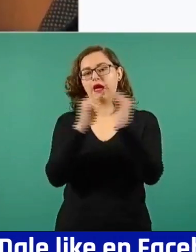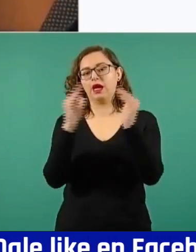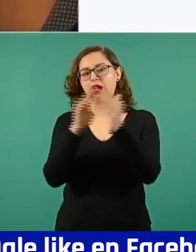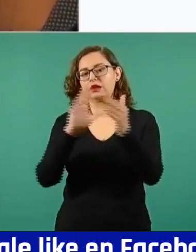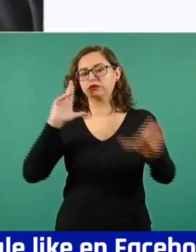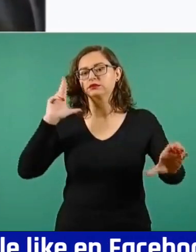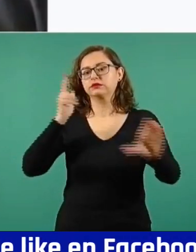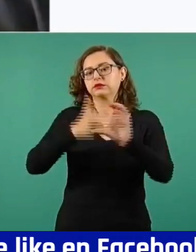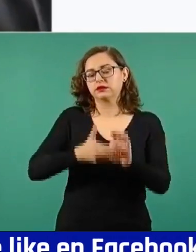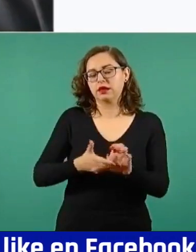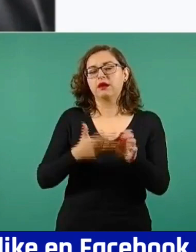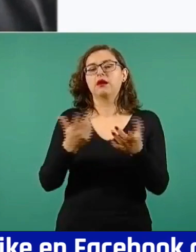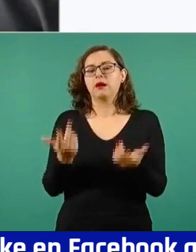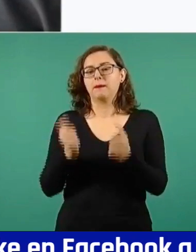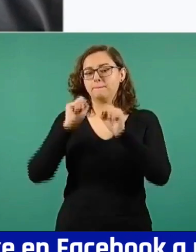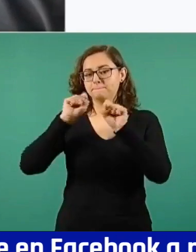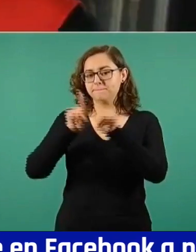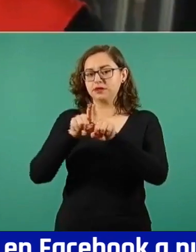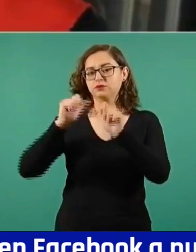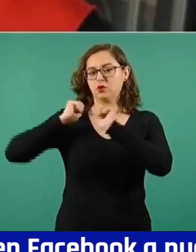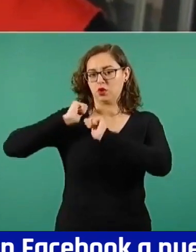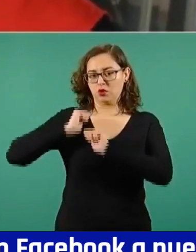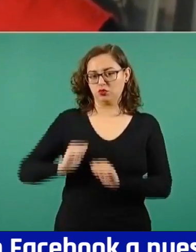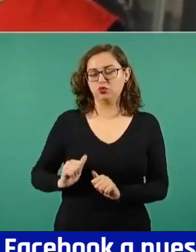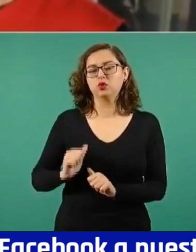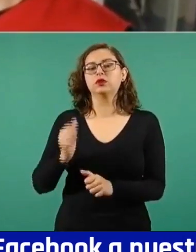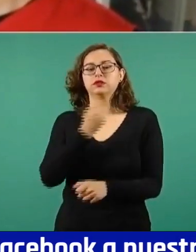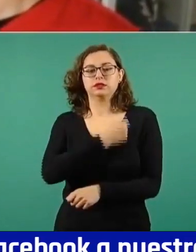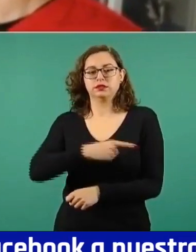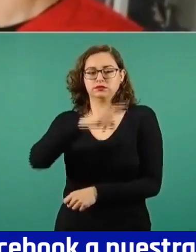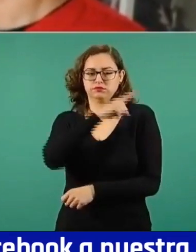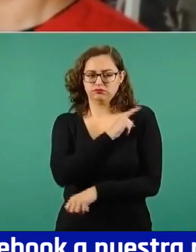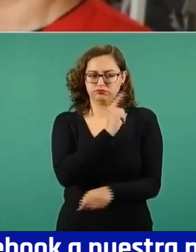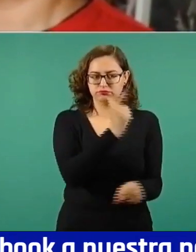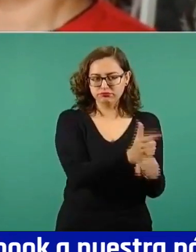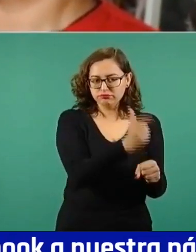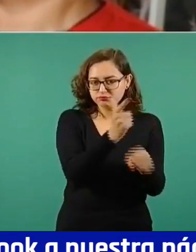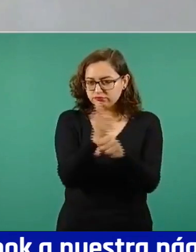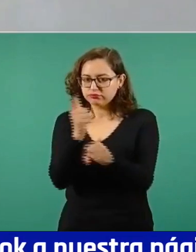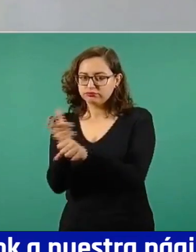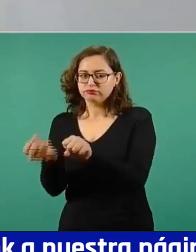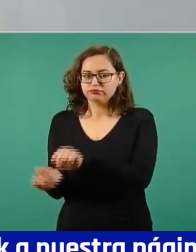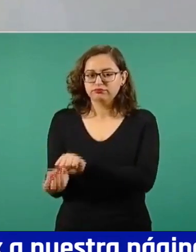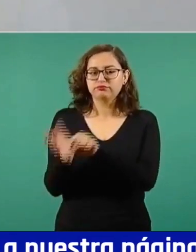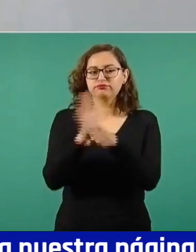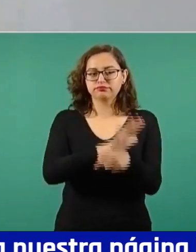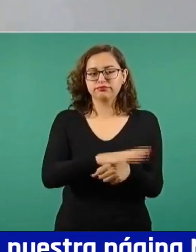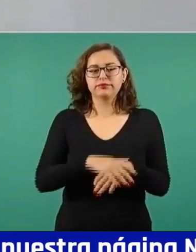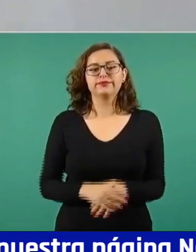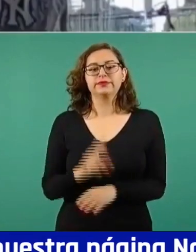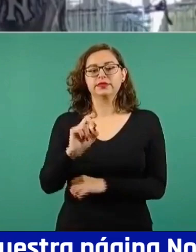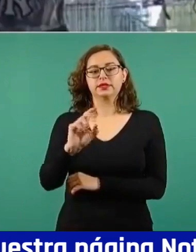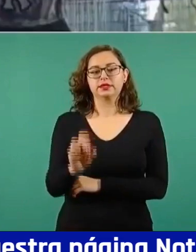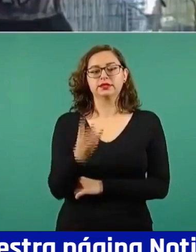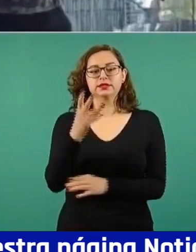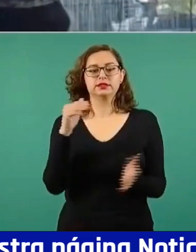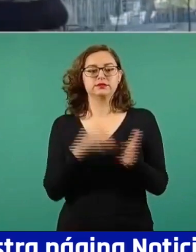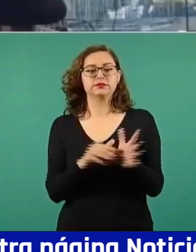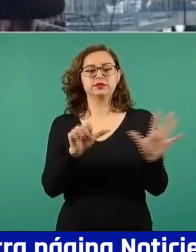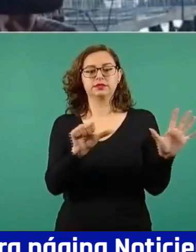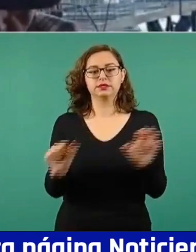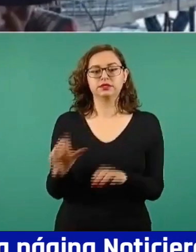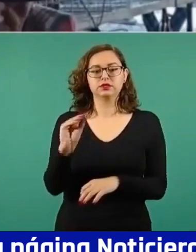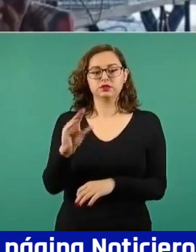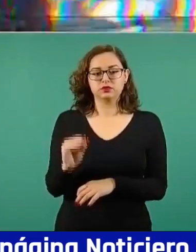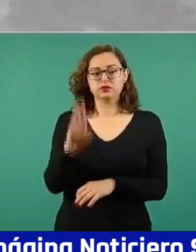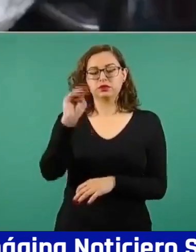monitorea coordinadamente con las autoridades sanitarias para detectar casos sospechosos de coronavirus. Más de 33.699